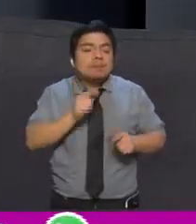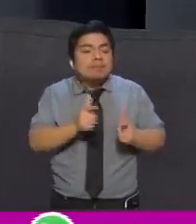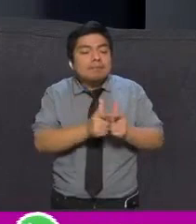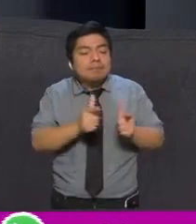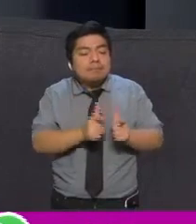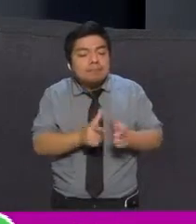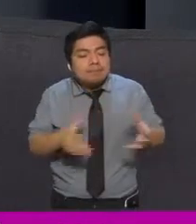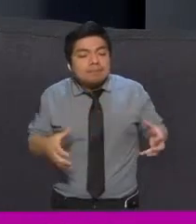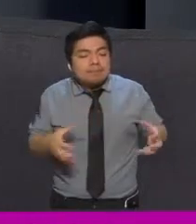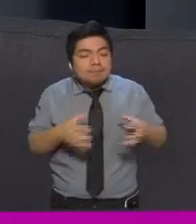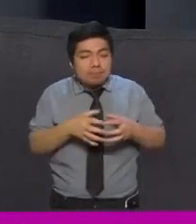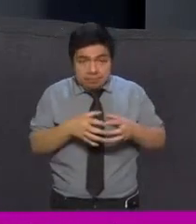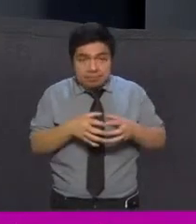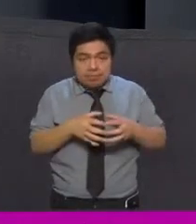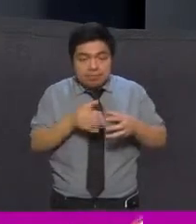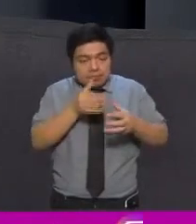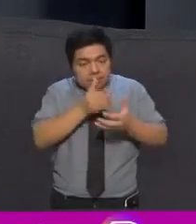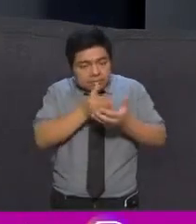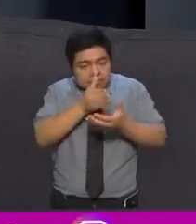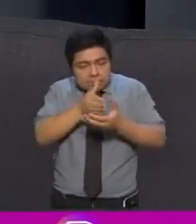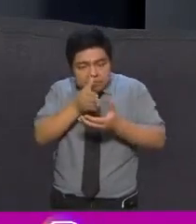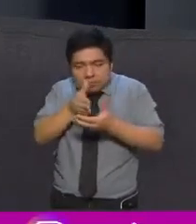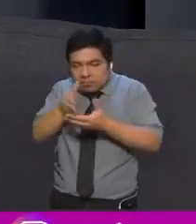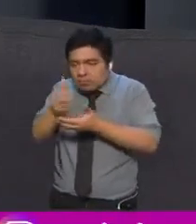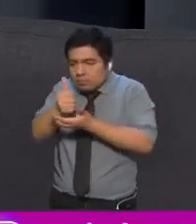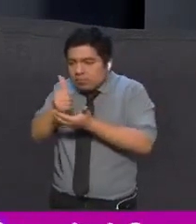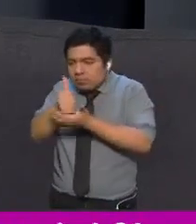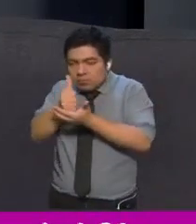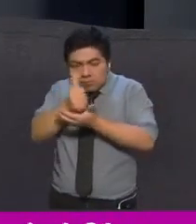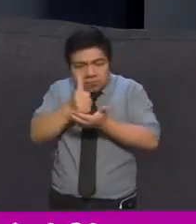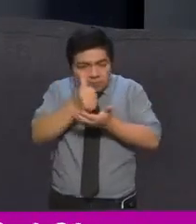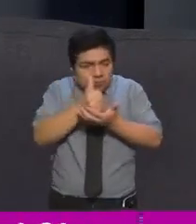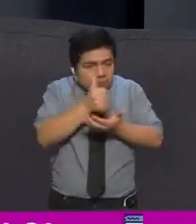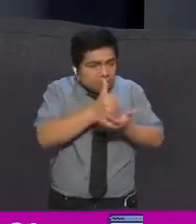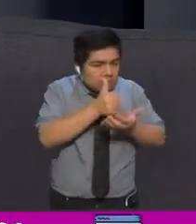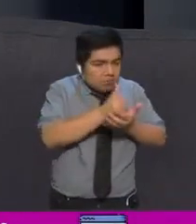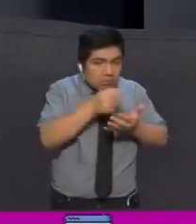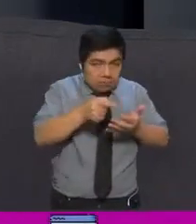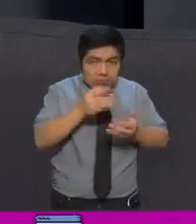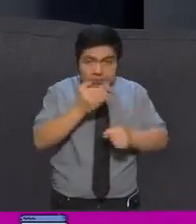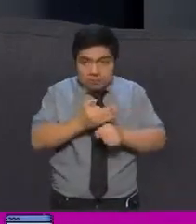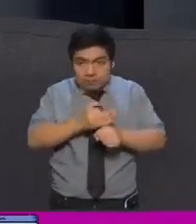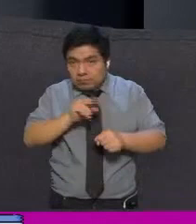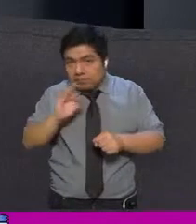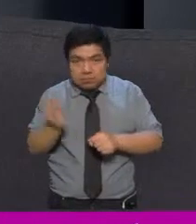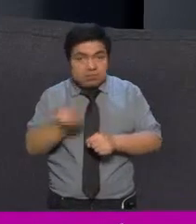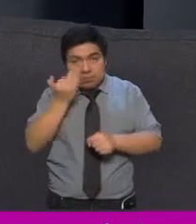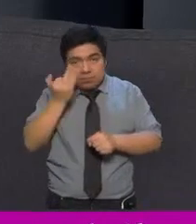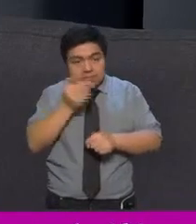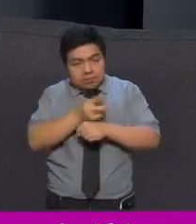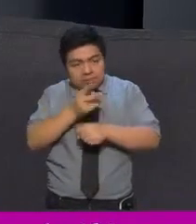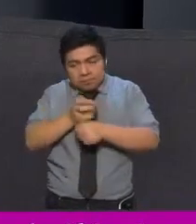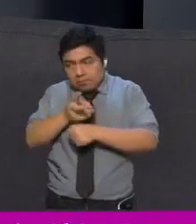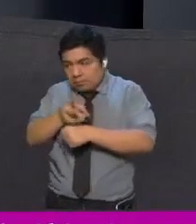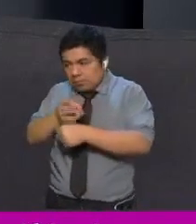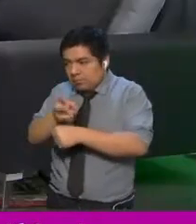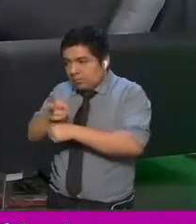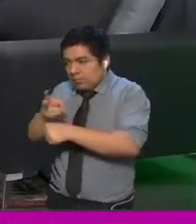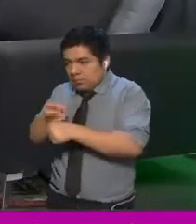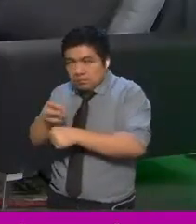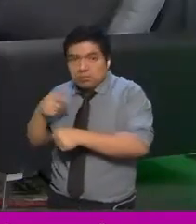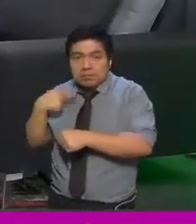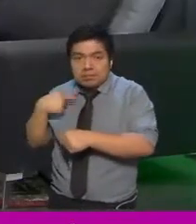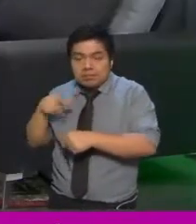por una parte pues hacer los recorridos de toda la ciudad ahorita los federales para entregar las invitaciones para las personas que salieron insaculados